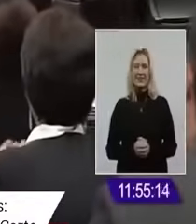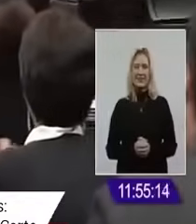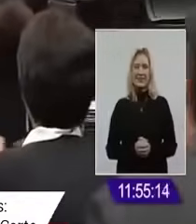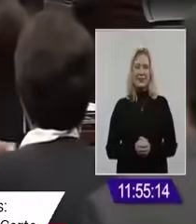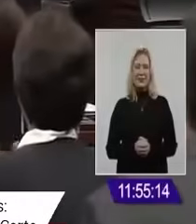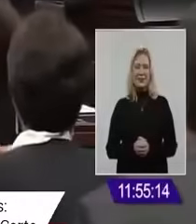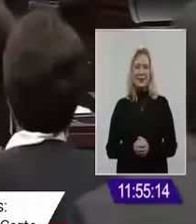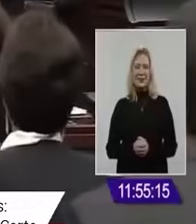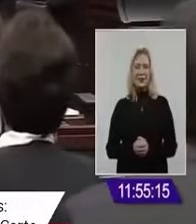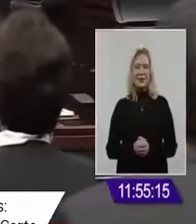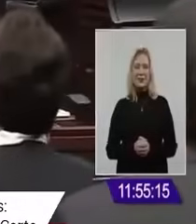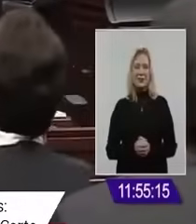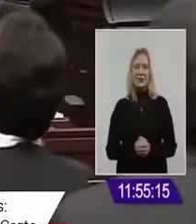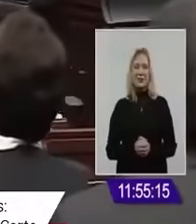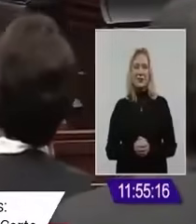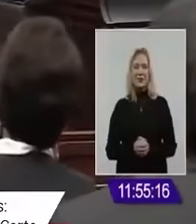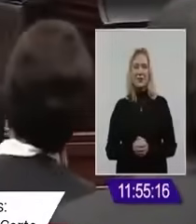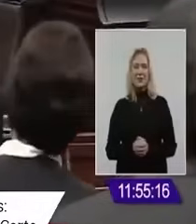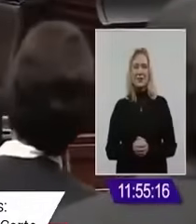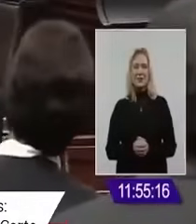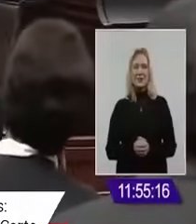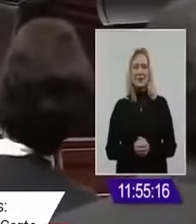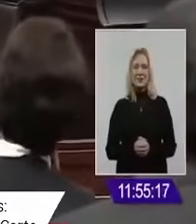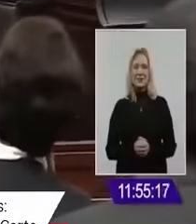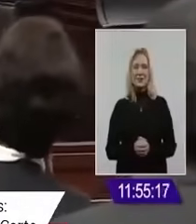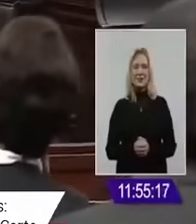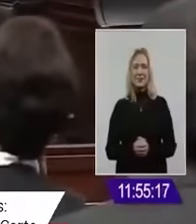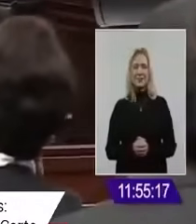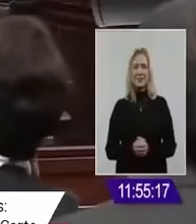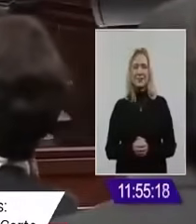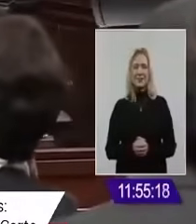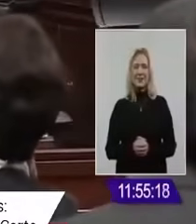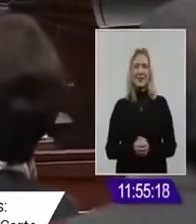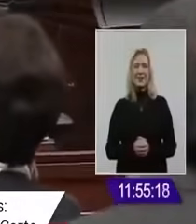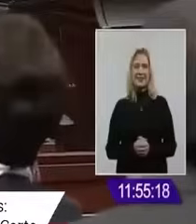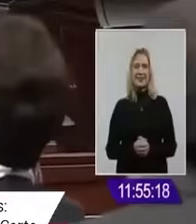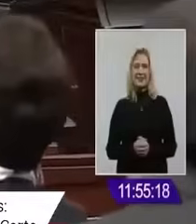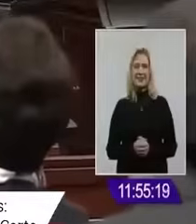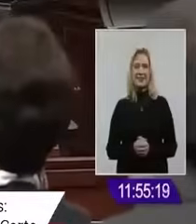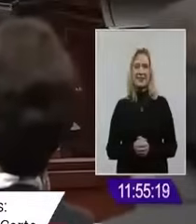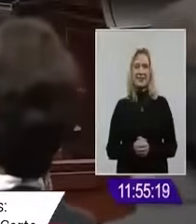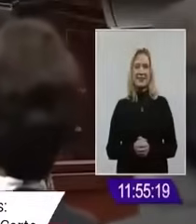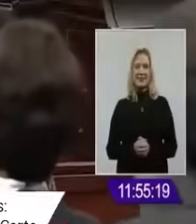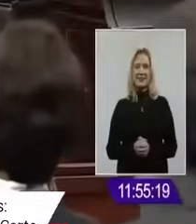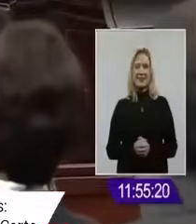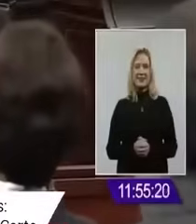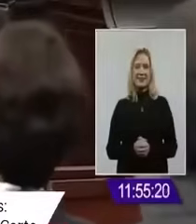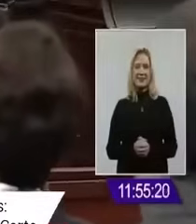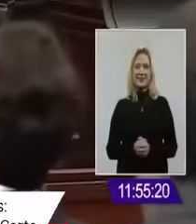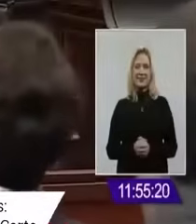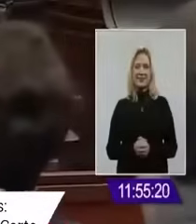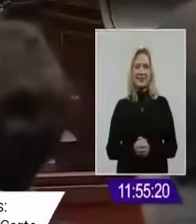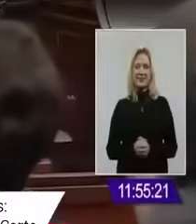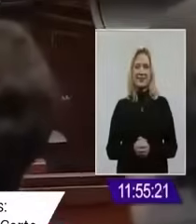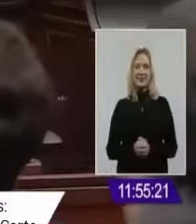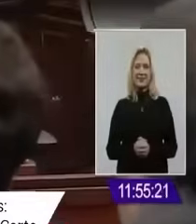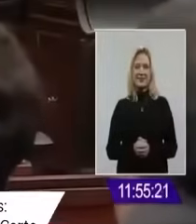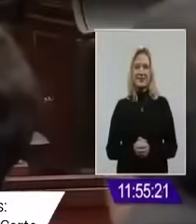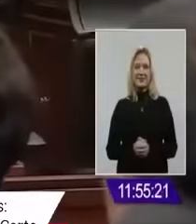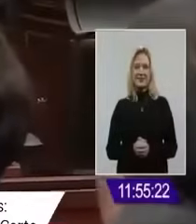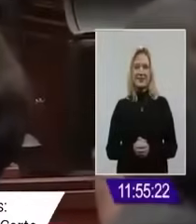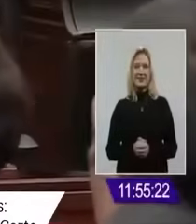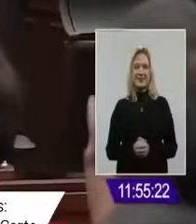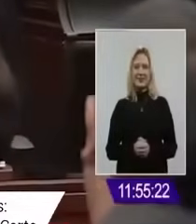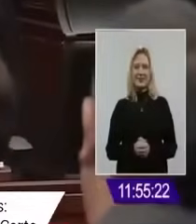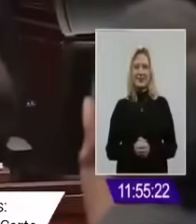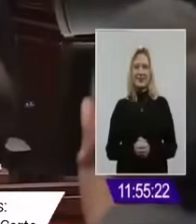revés. La Suprema Corte es la que tiene que estar subordinada a la Constitución. Entonces, pues sí, se trata de un asunto que